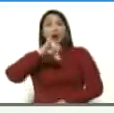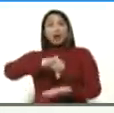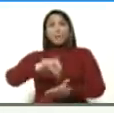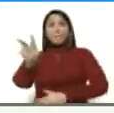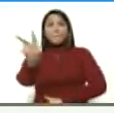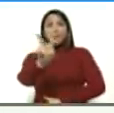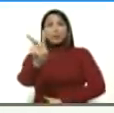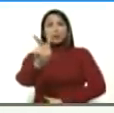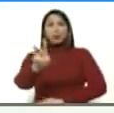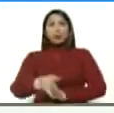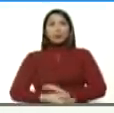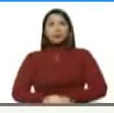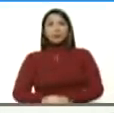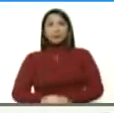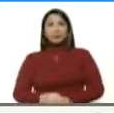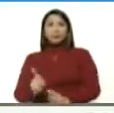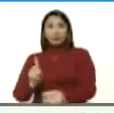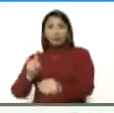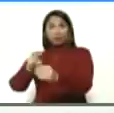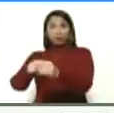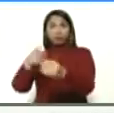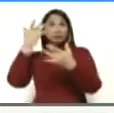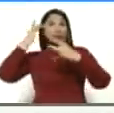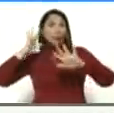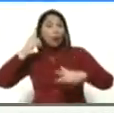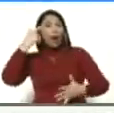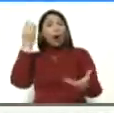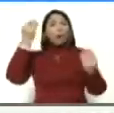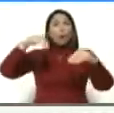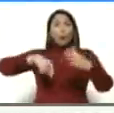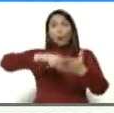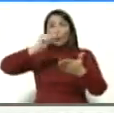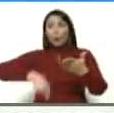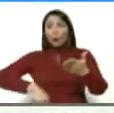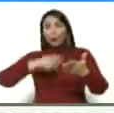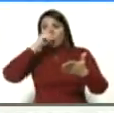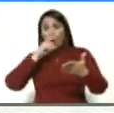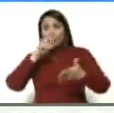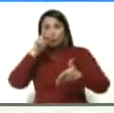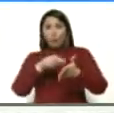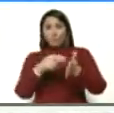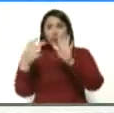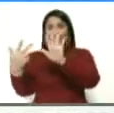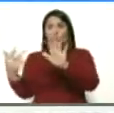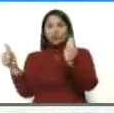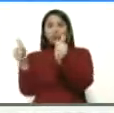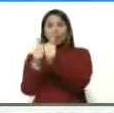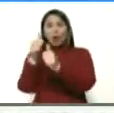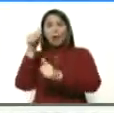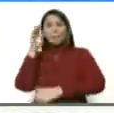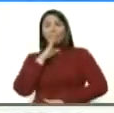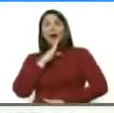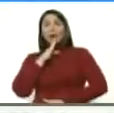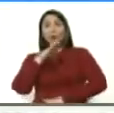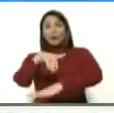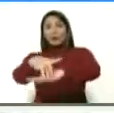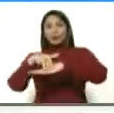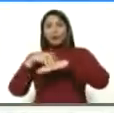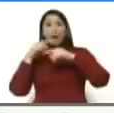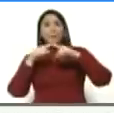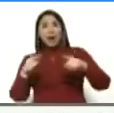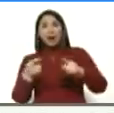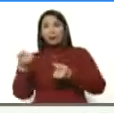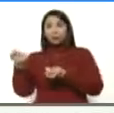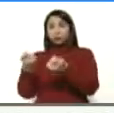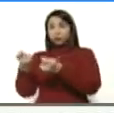Venezuela, cliente, según el contrato suscrito en el año 2008 con el Banco de Inglaterra para que sirviera